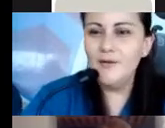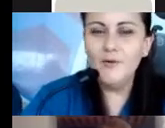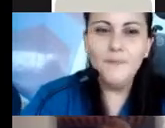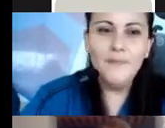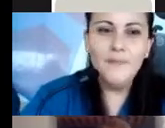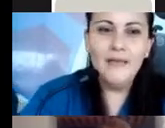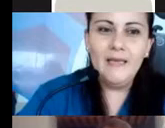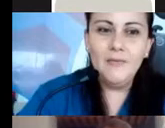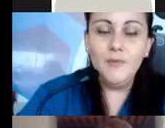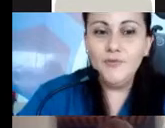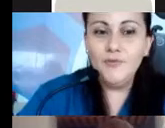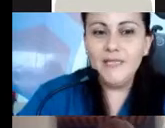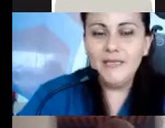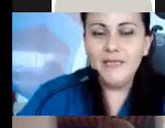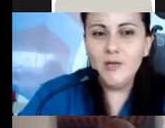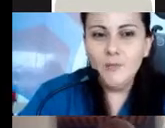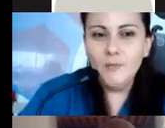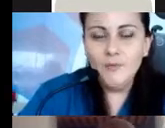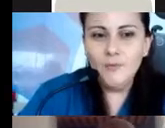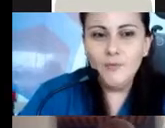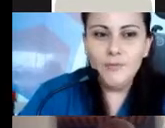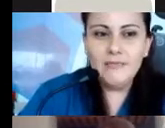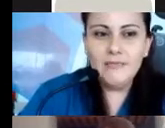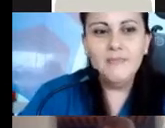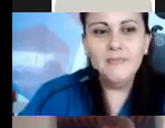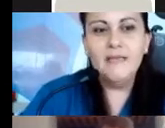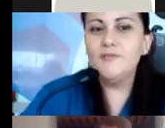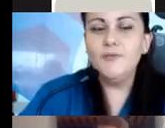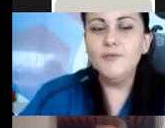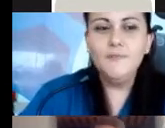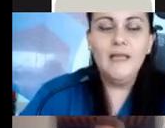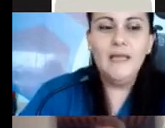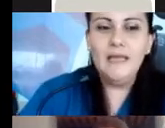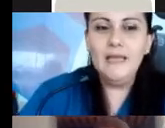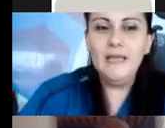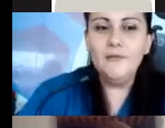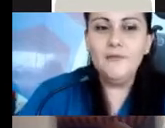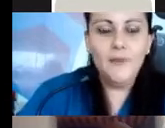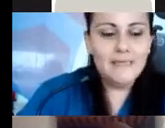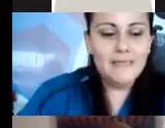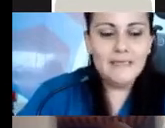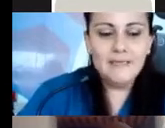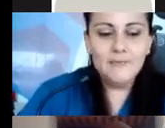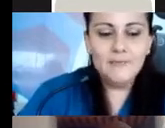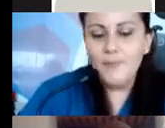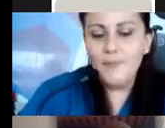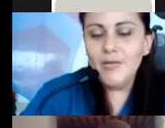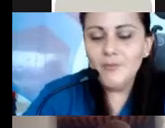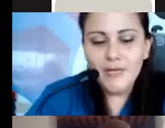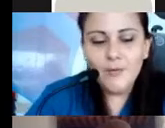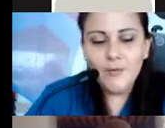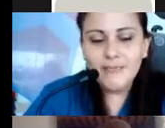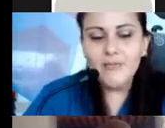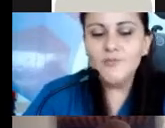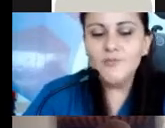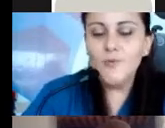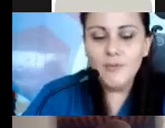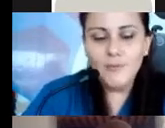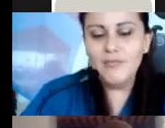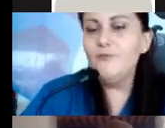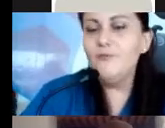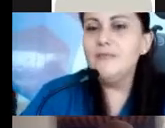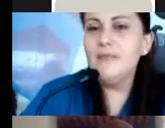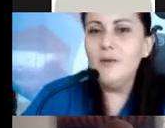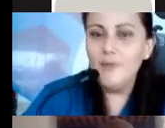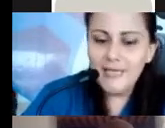Sin embargo, bueno, yo traté de hacer como un WINSIP de esto. Las fuerzas, bueno, primero hay que tomar en cuenta que nuestro